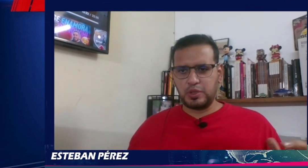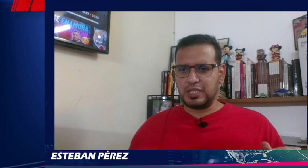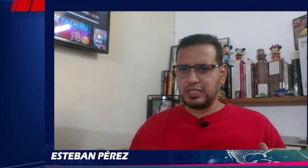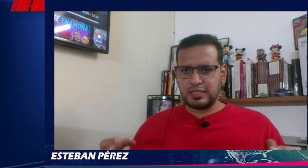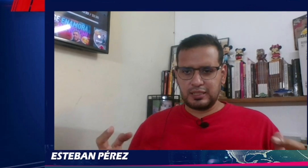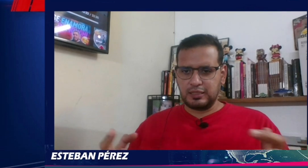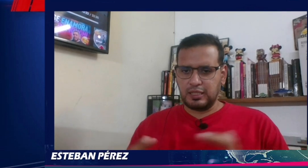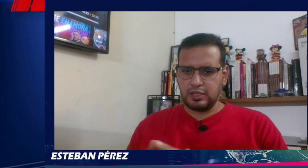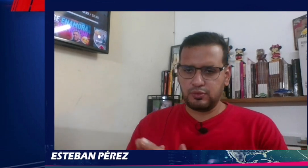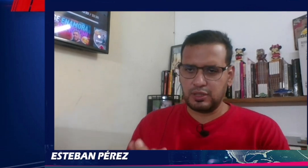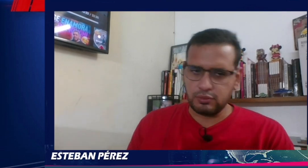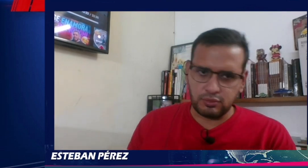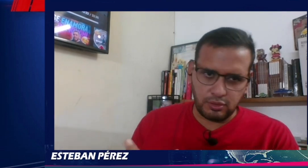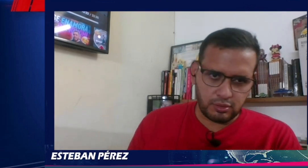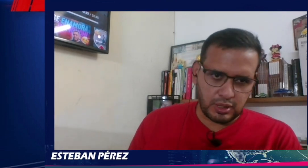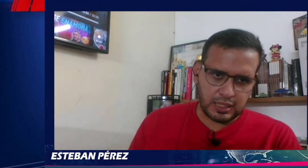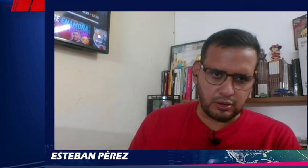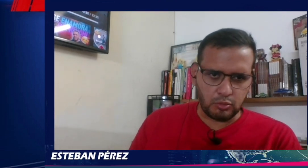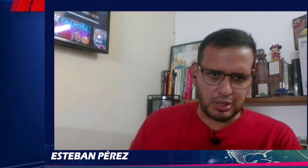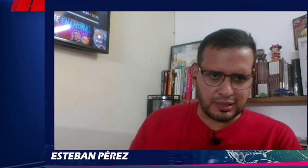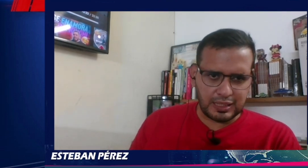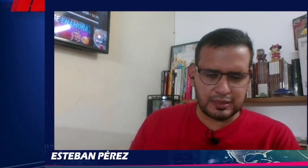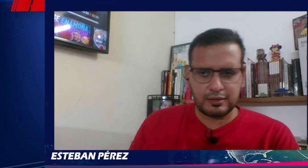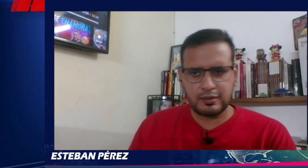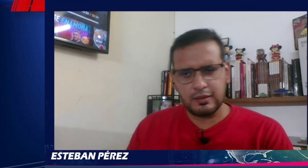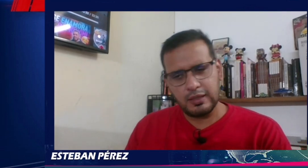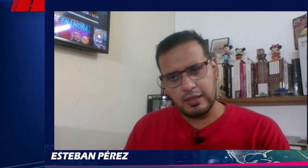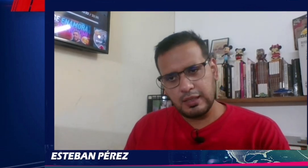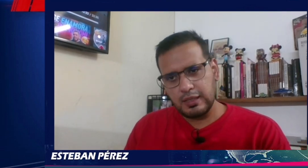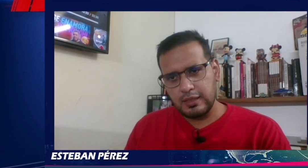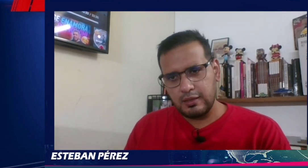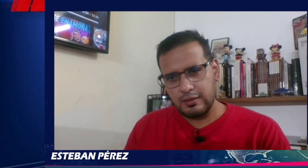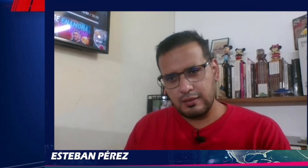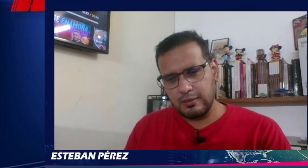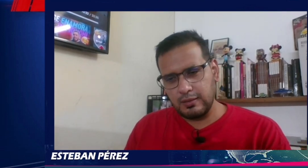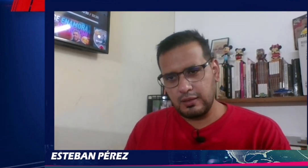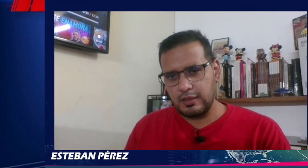varios especialistas, entre ellos el doctor Alejandro Mancías,